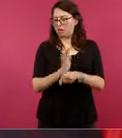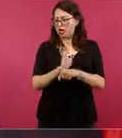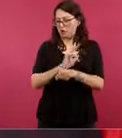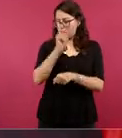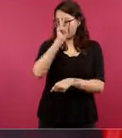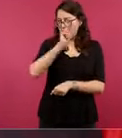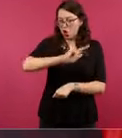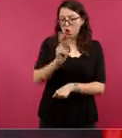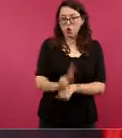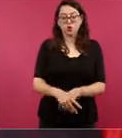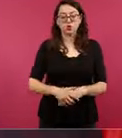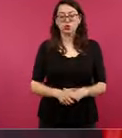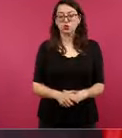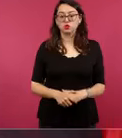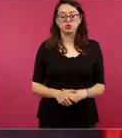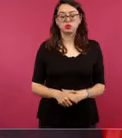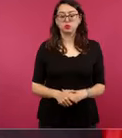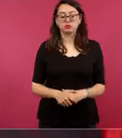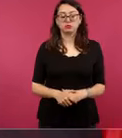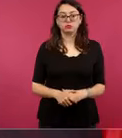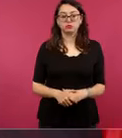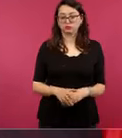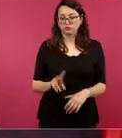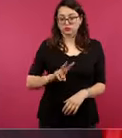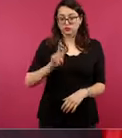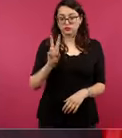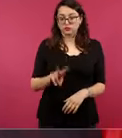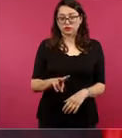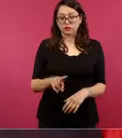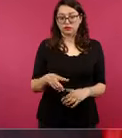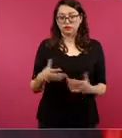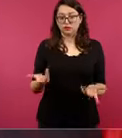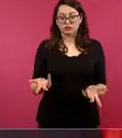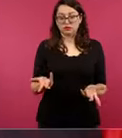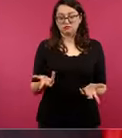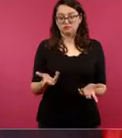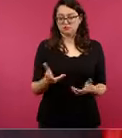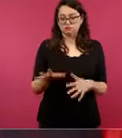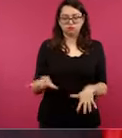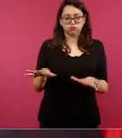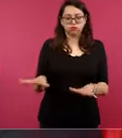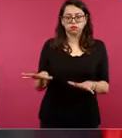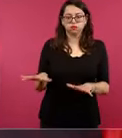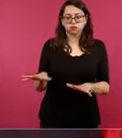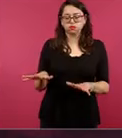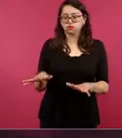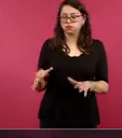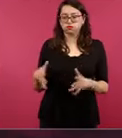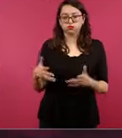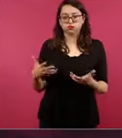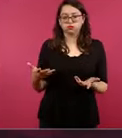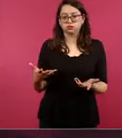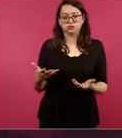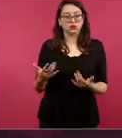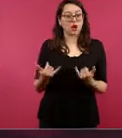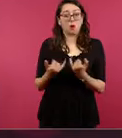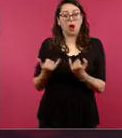es una novela de Mario Puzo. O sea, como El